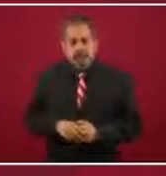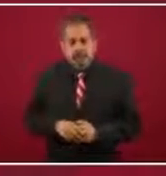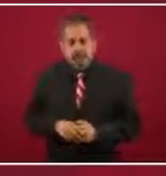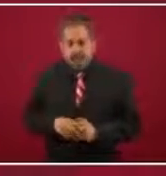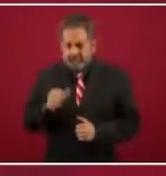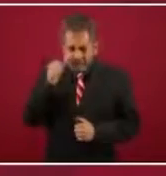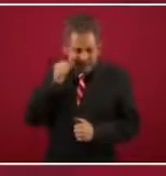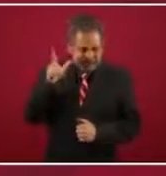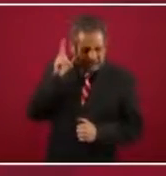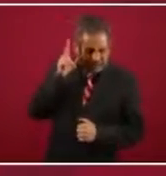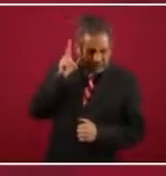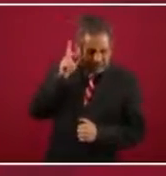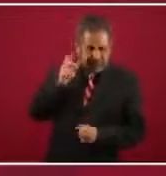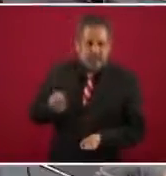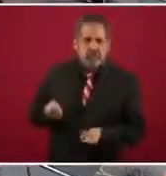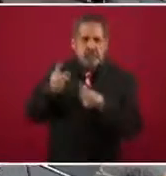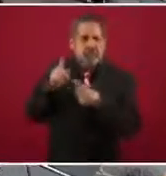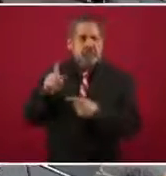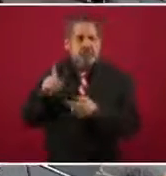antier?